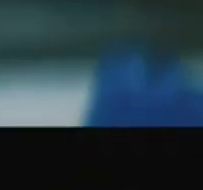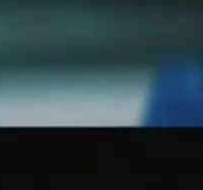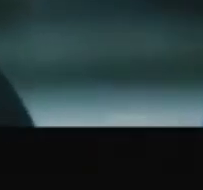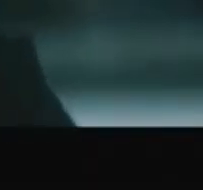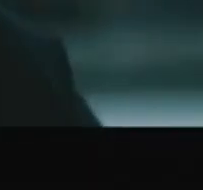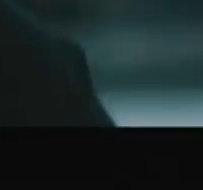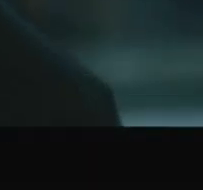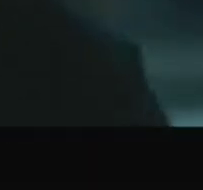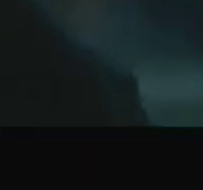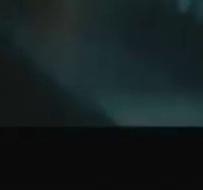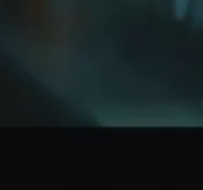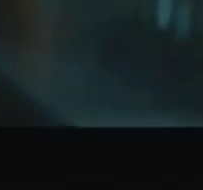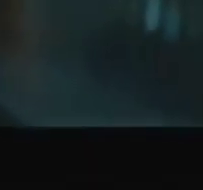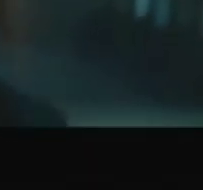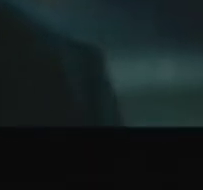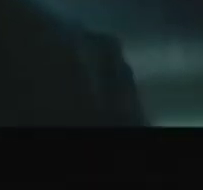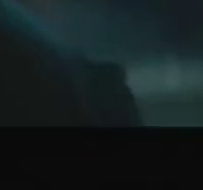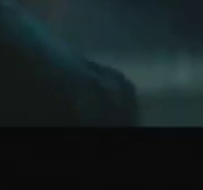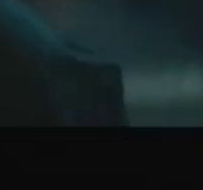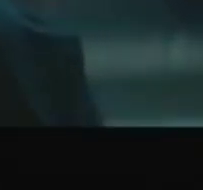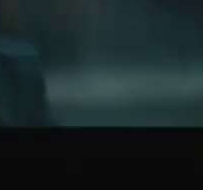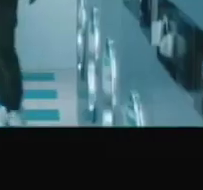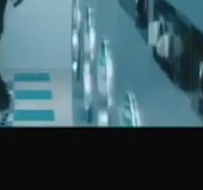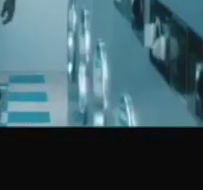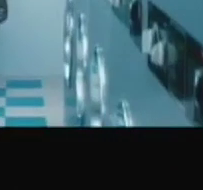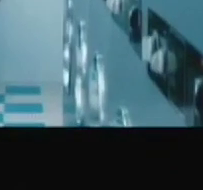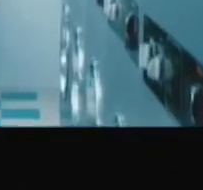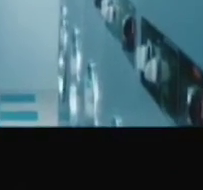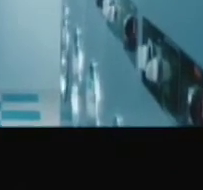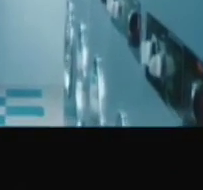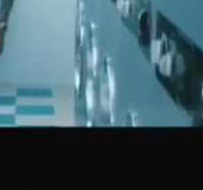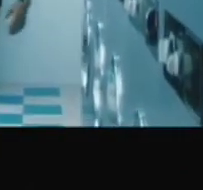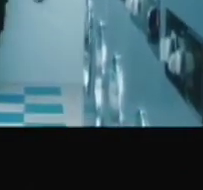usted quedarme contigo hasta el